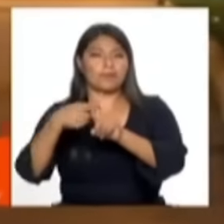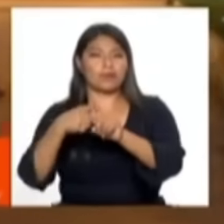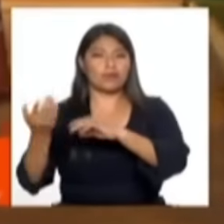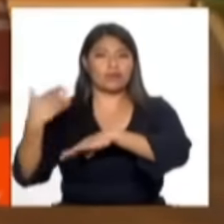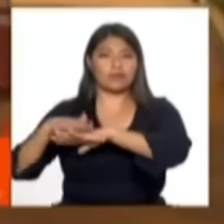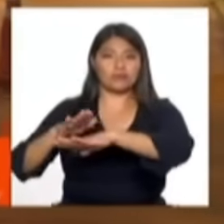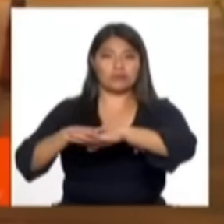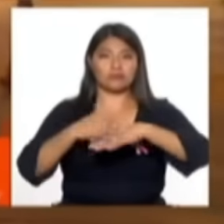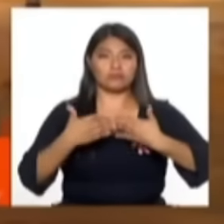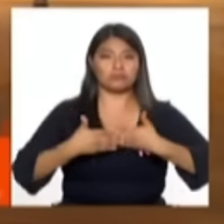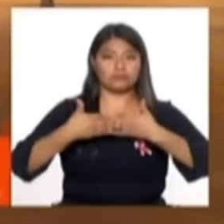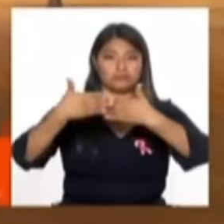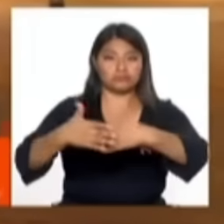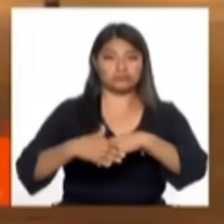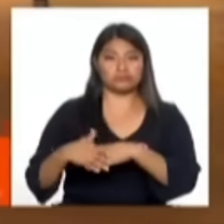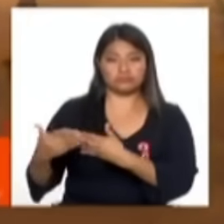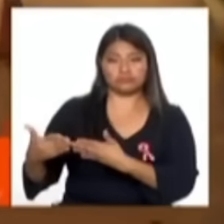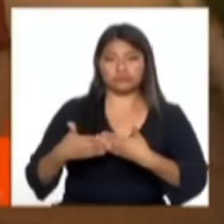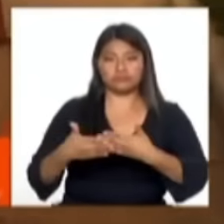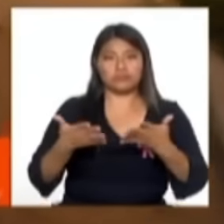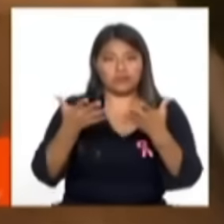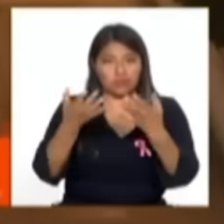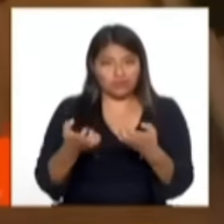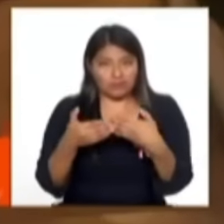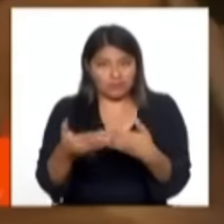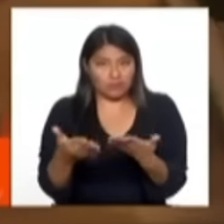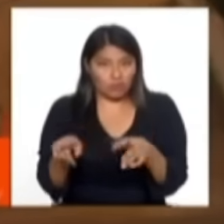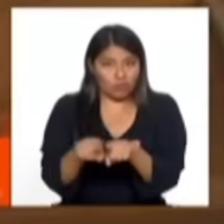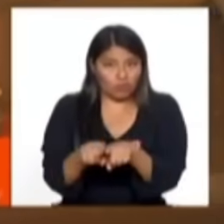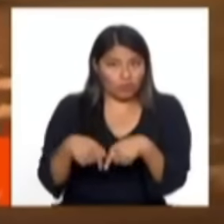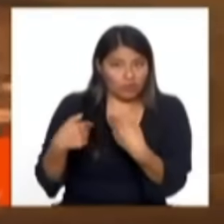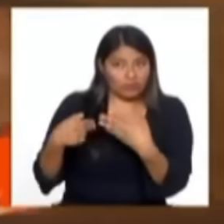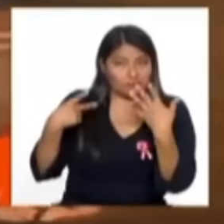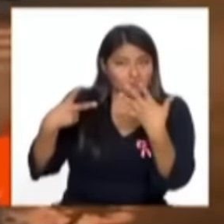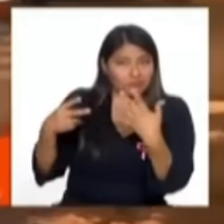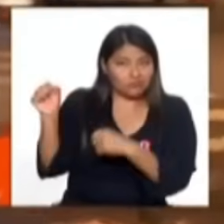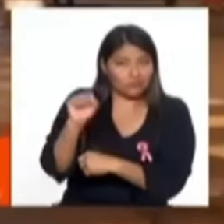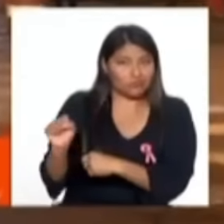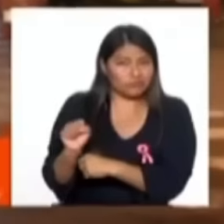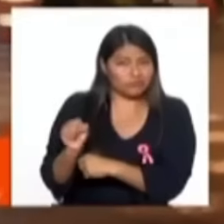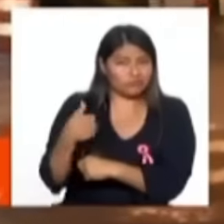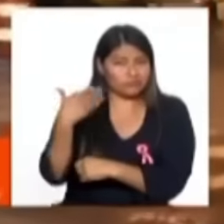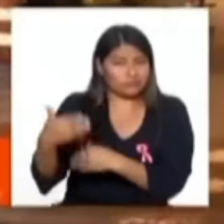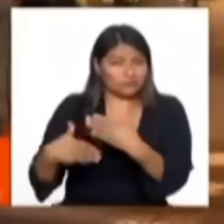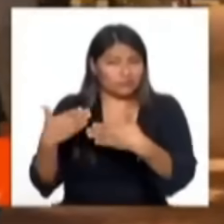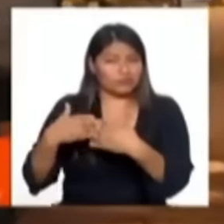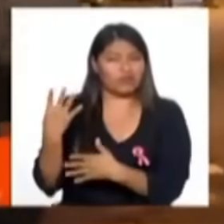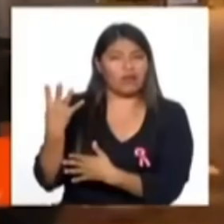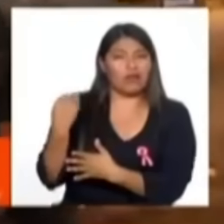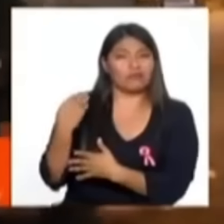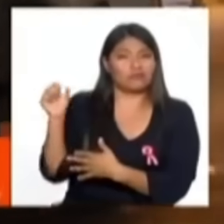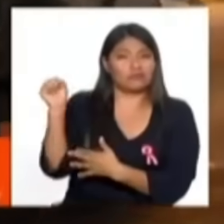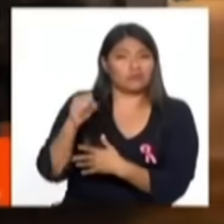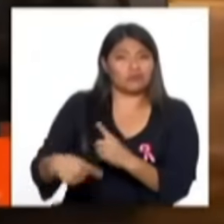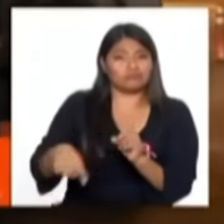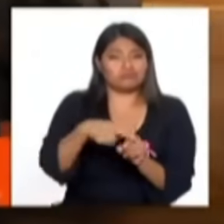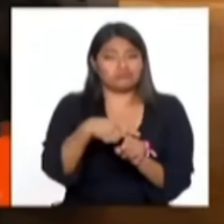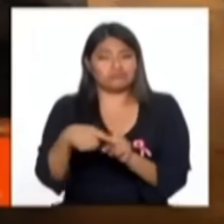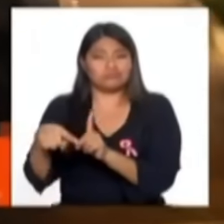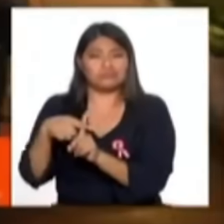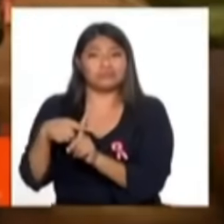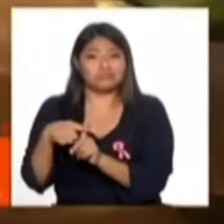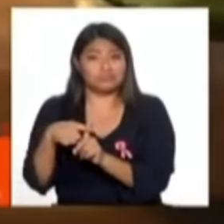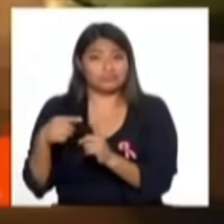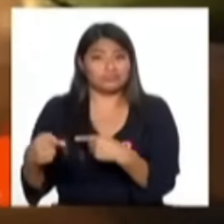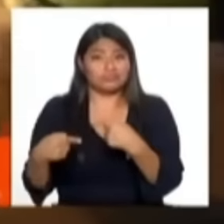al ingresar. El mismo producto quieren cobrar la salida, los 7 soles. Entonces ya serían 14 soles en total. Porque todo producto que